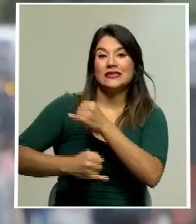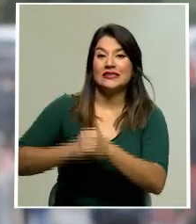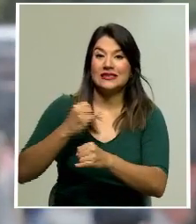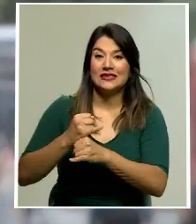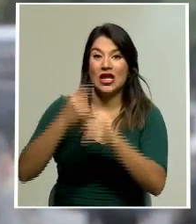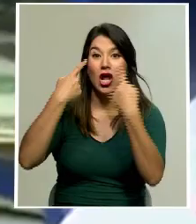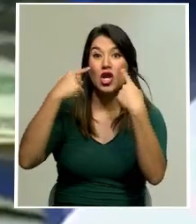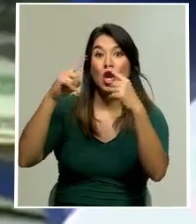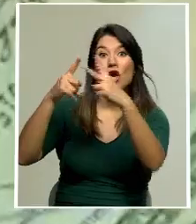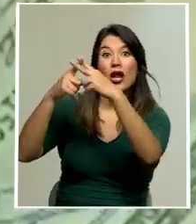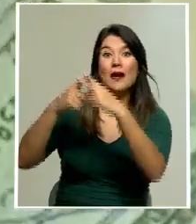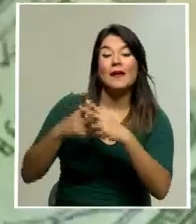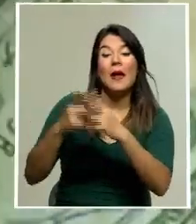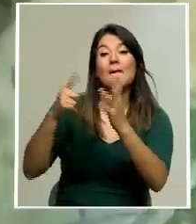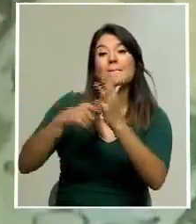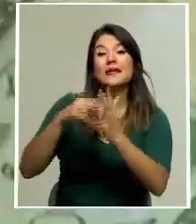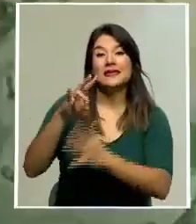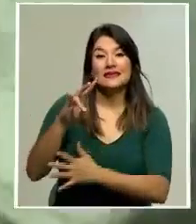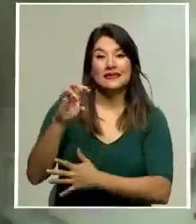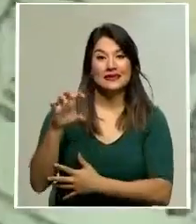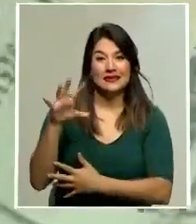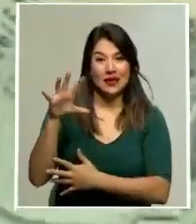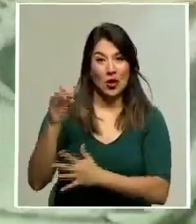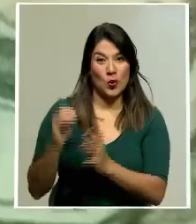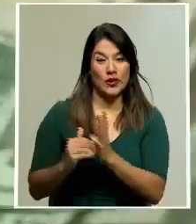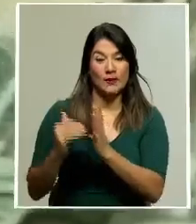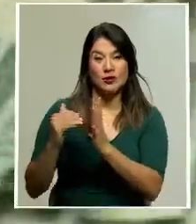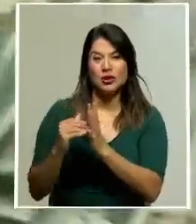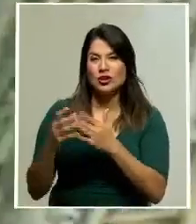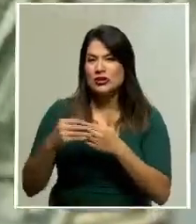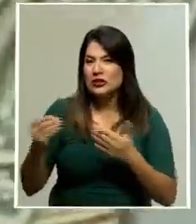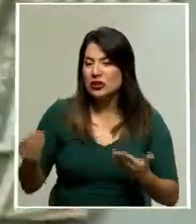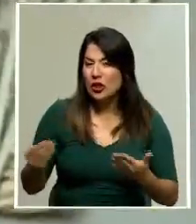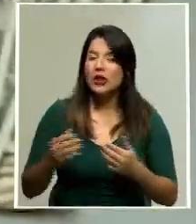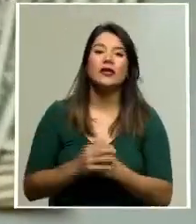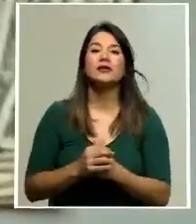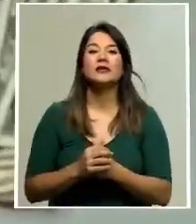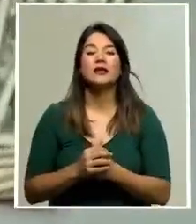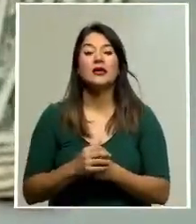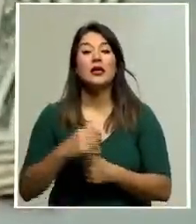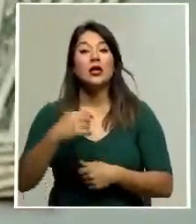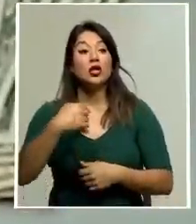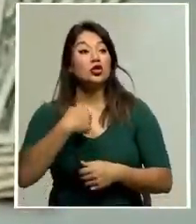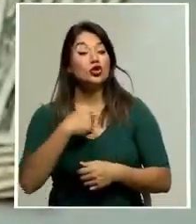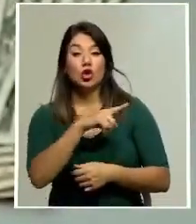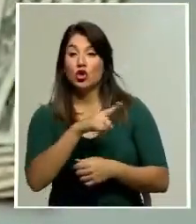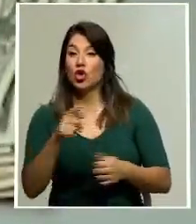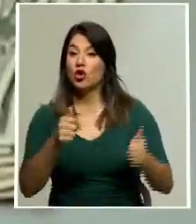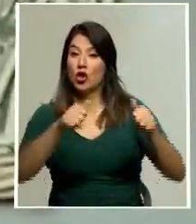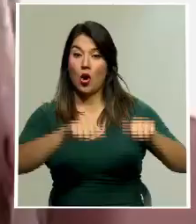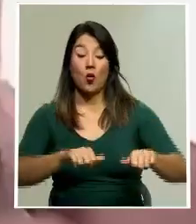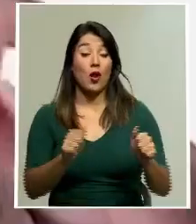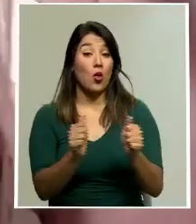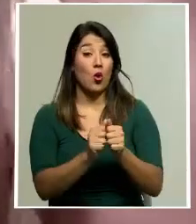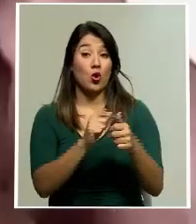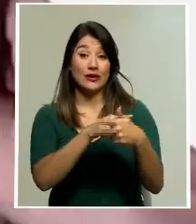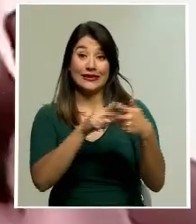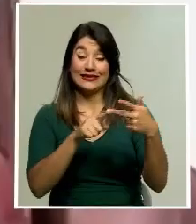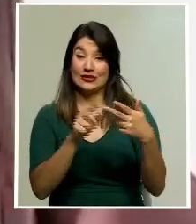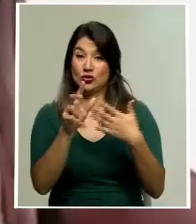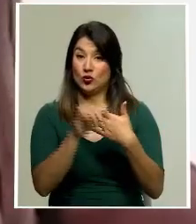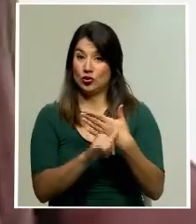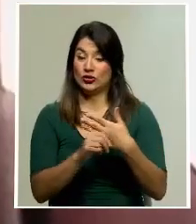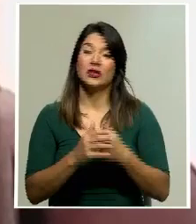buscar el crédito de 1.750 millones de dólares? Esta diputada está absolutamente en contra. En cuenta, he